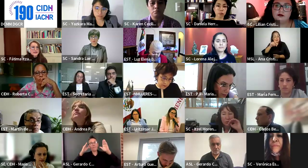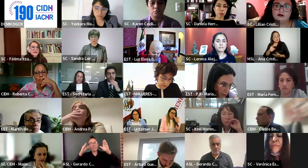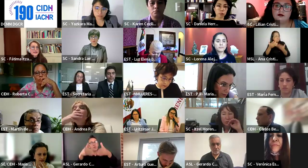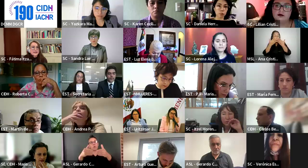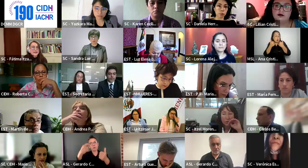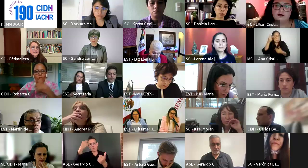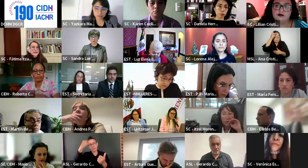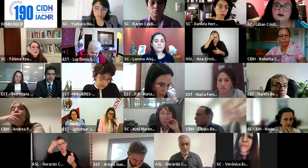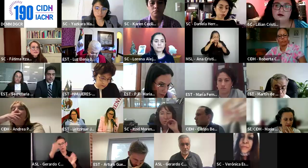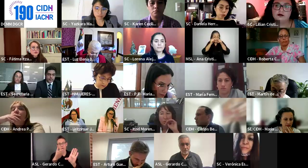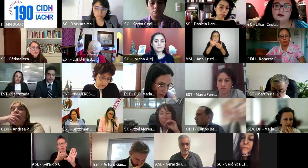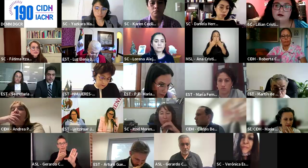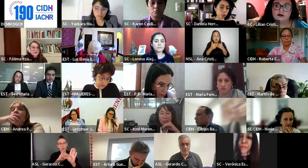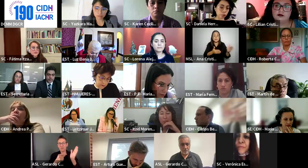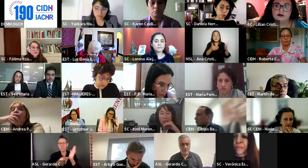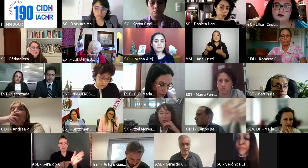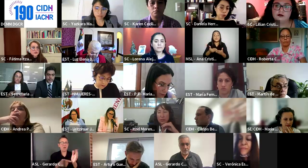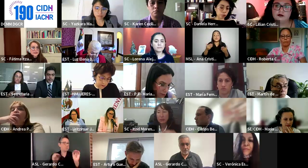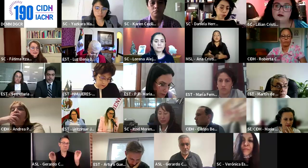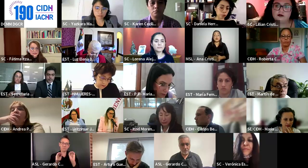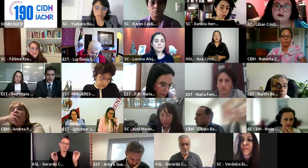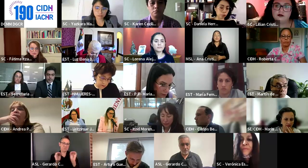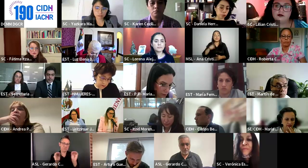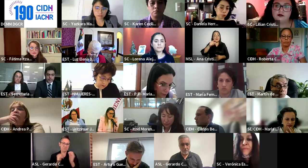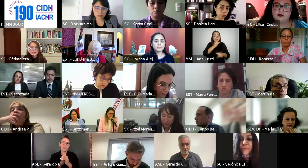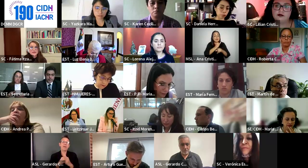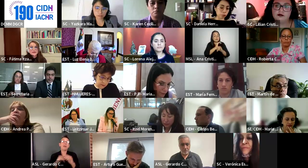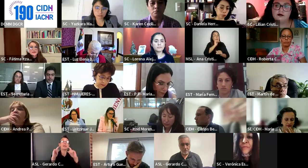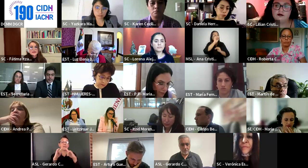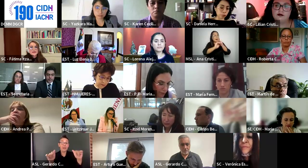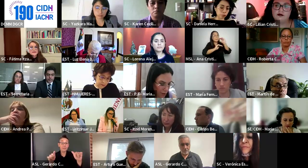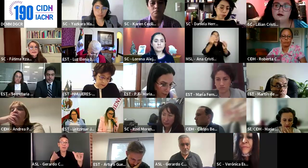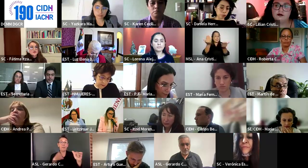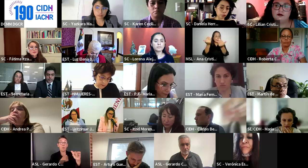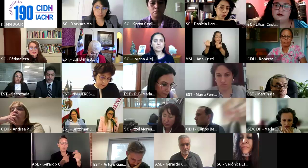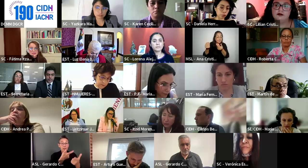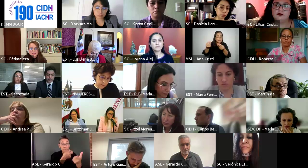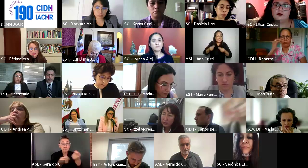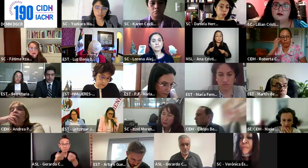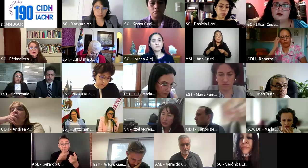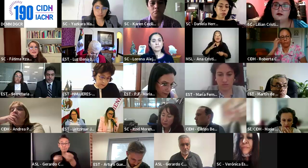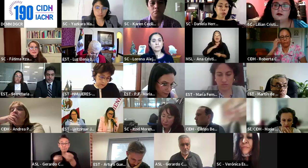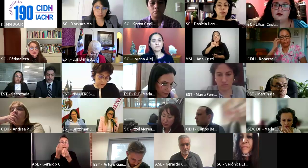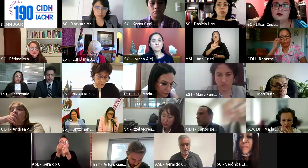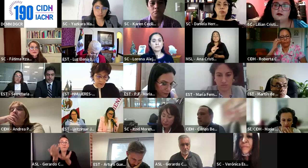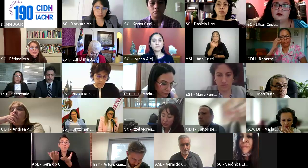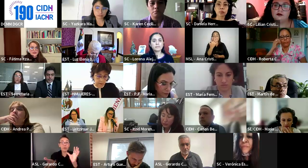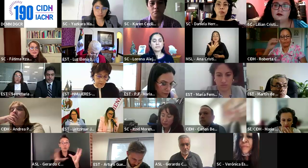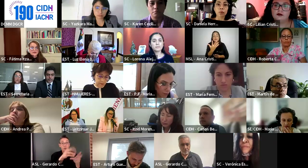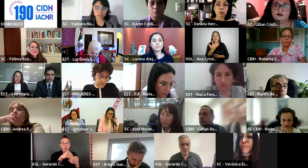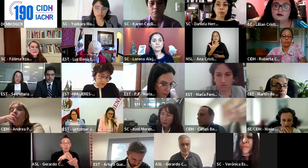forma, en las solicitudes de información que realizamos, de los 25